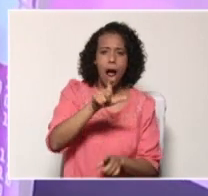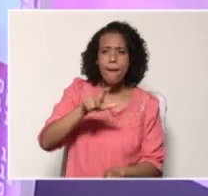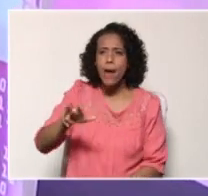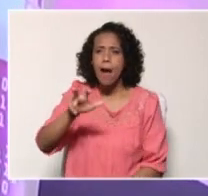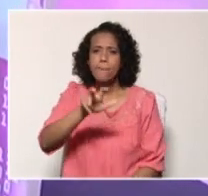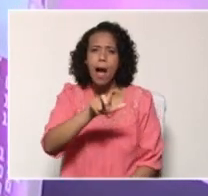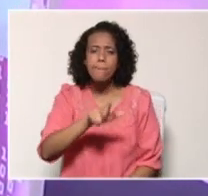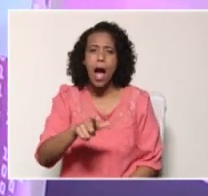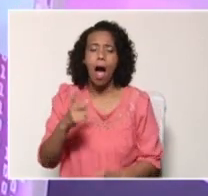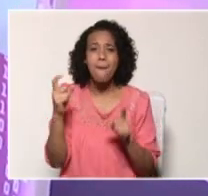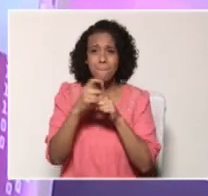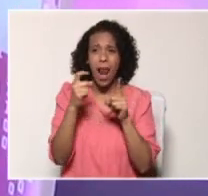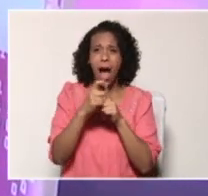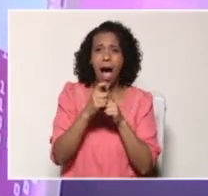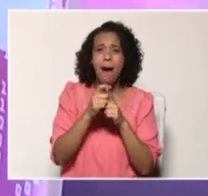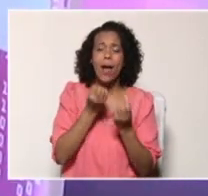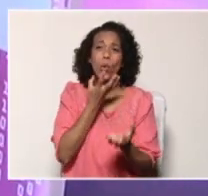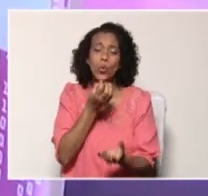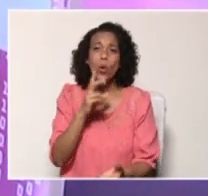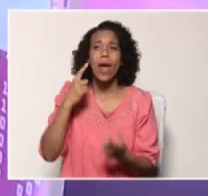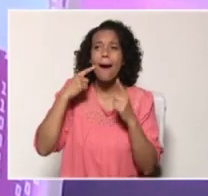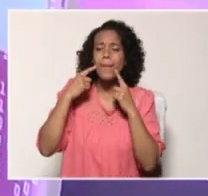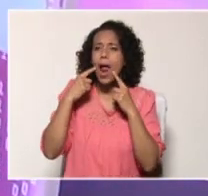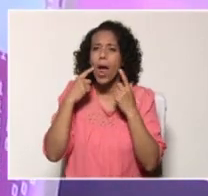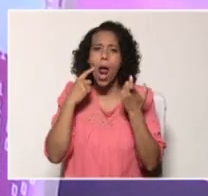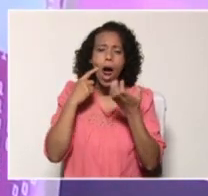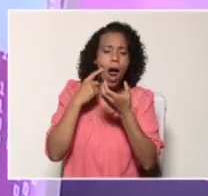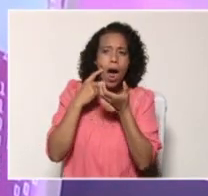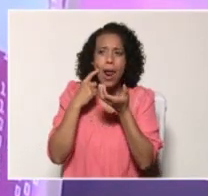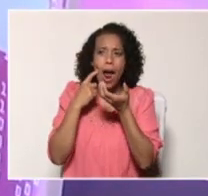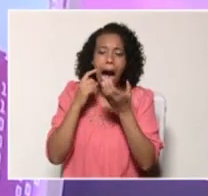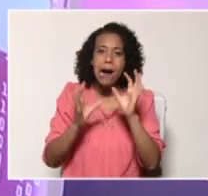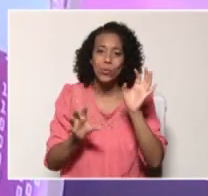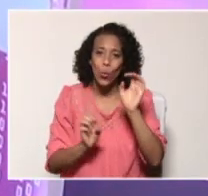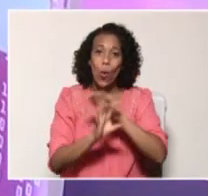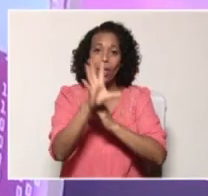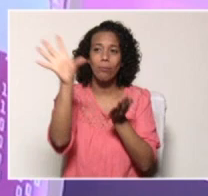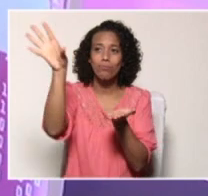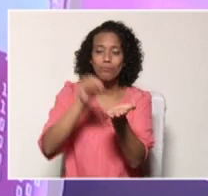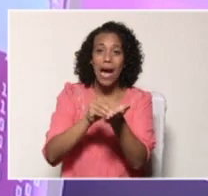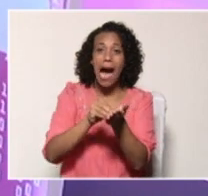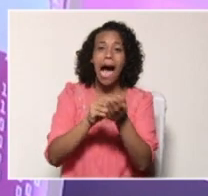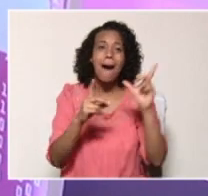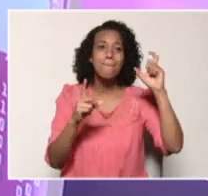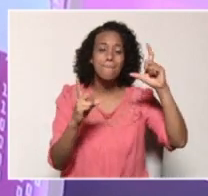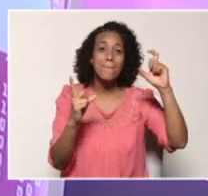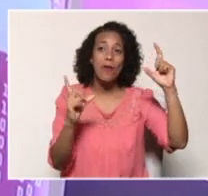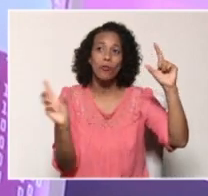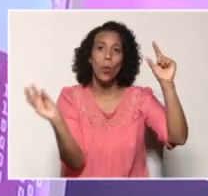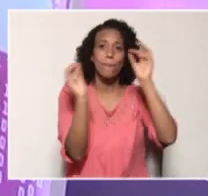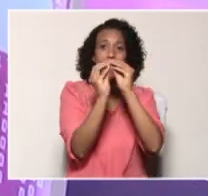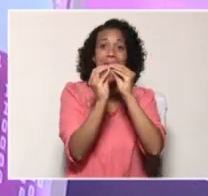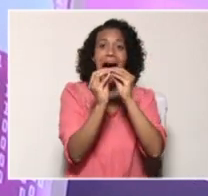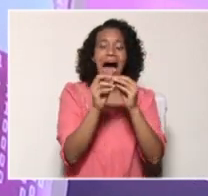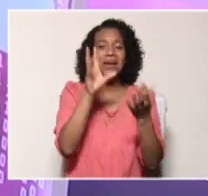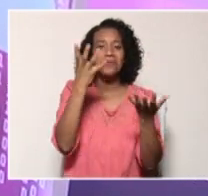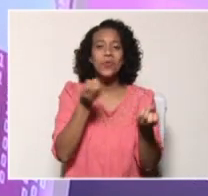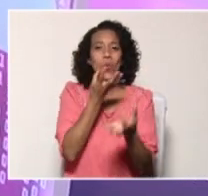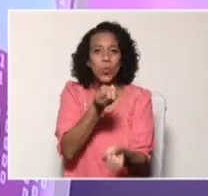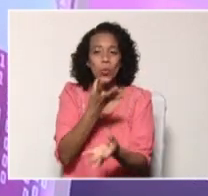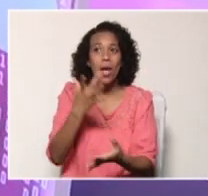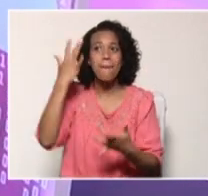para la dicción, oratoria, la redacción, entre muchas otras. Con esta herramienta podemos darle rienda suelta a